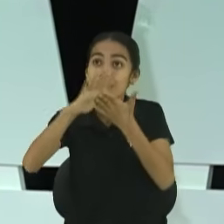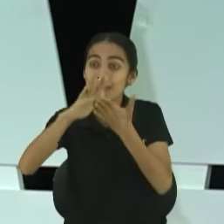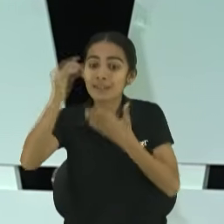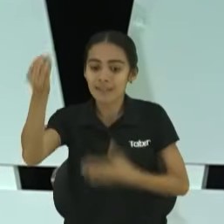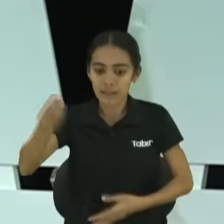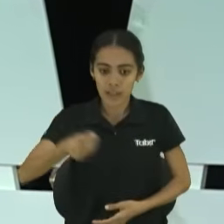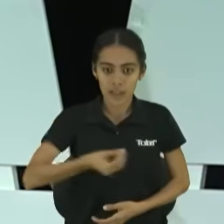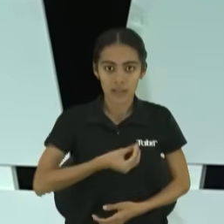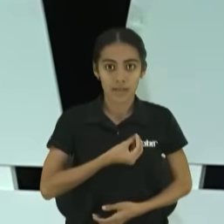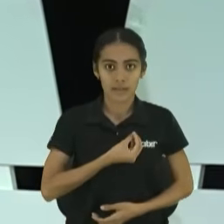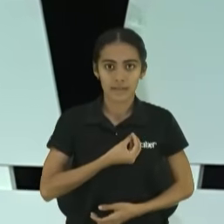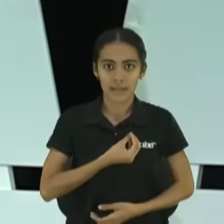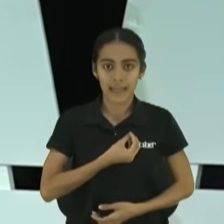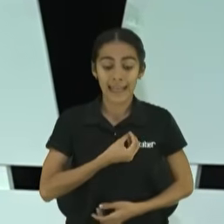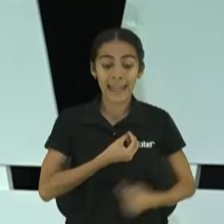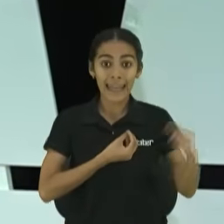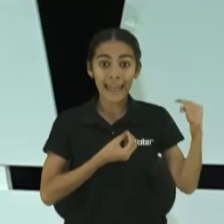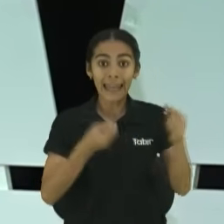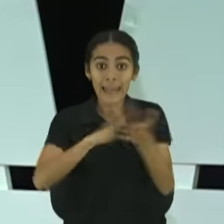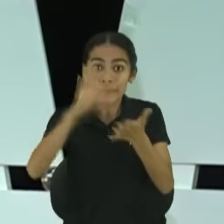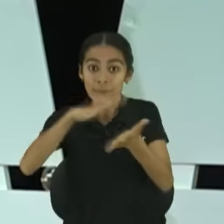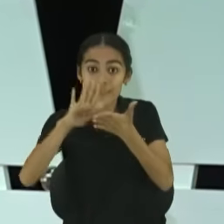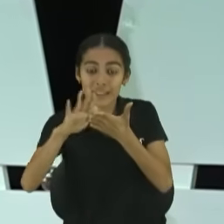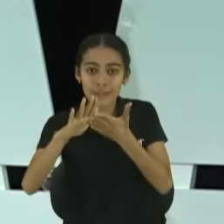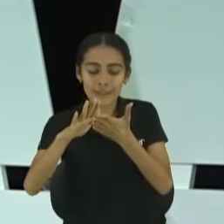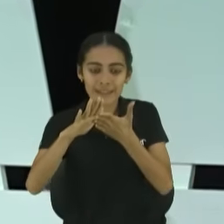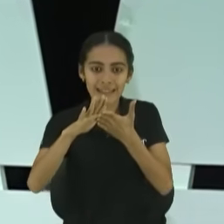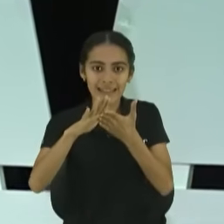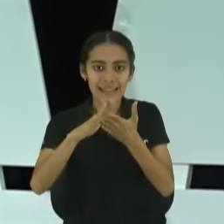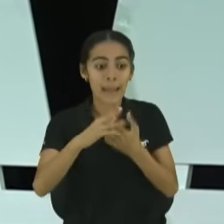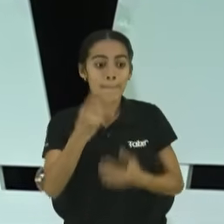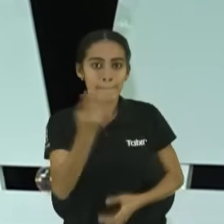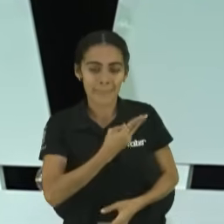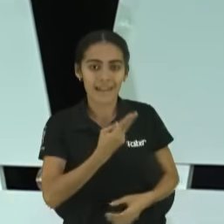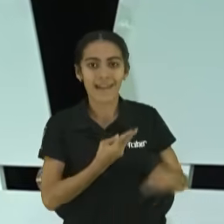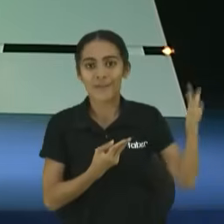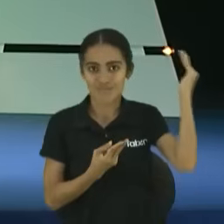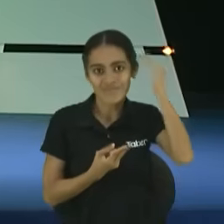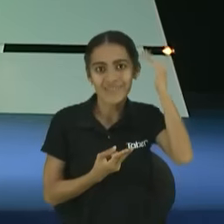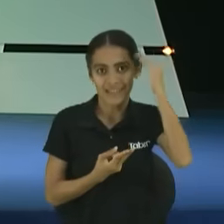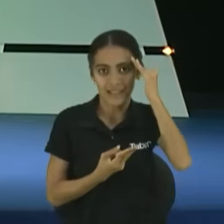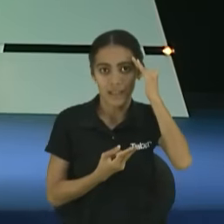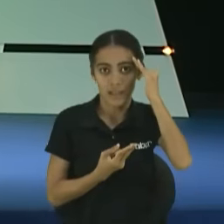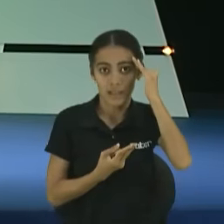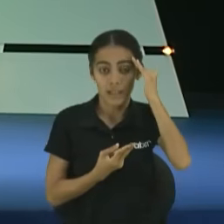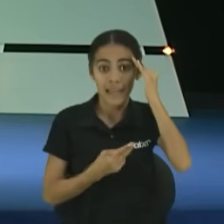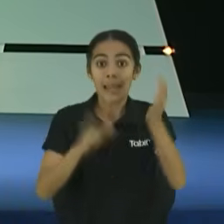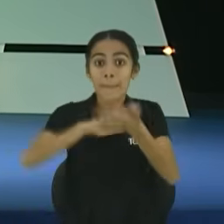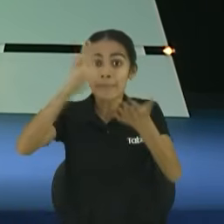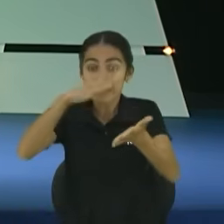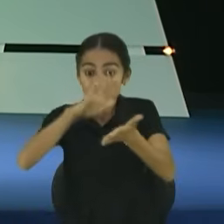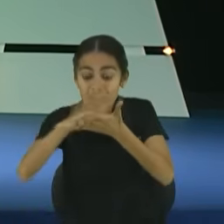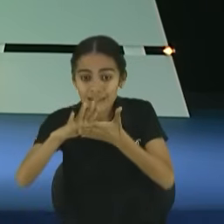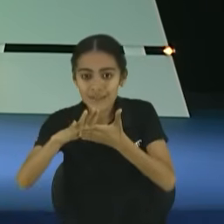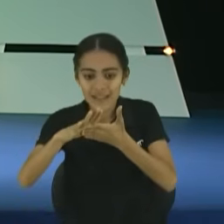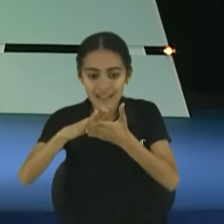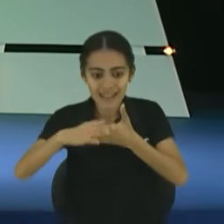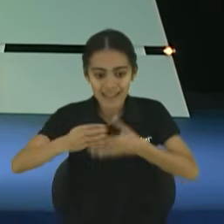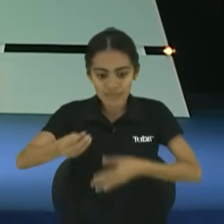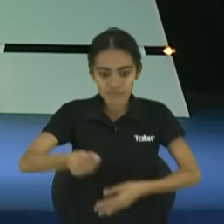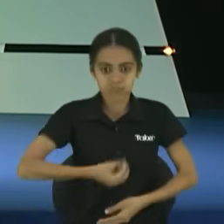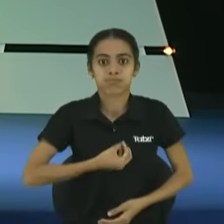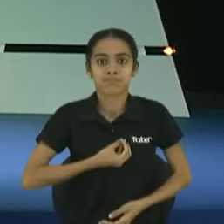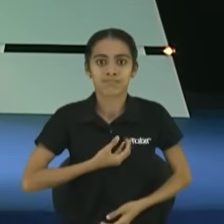quien me convence de pecado. Es el Espíritu de Dios quien actúa en mí. Entonces,